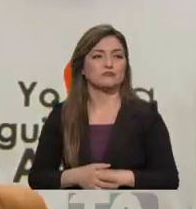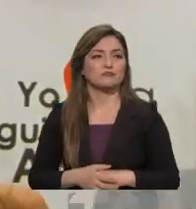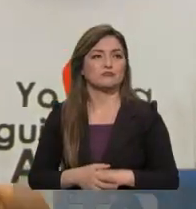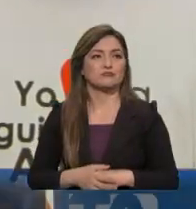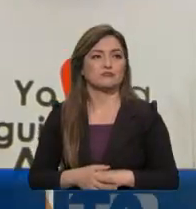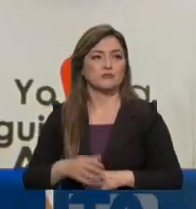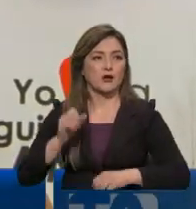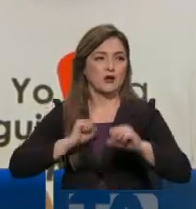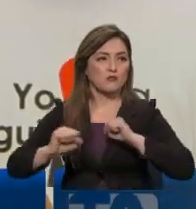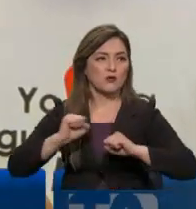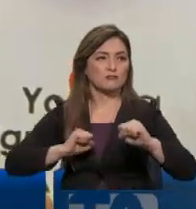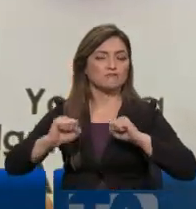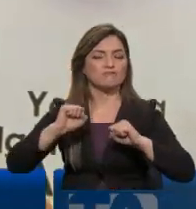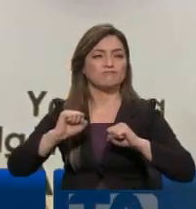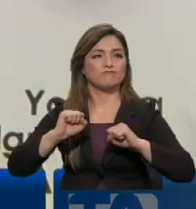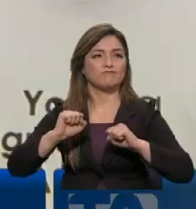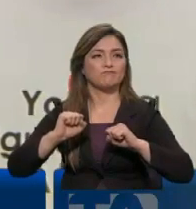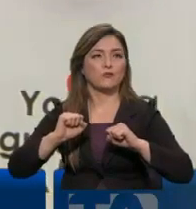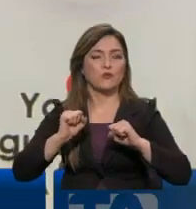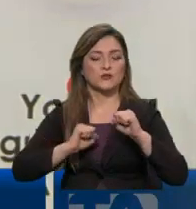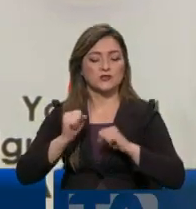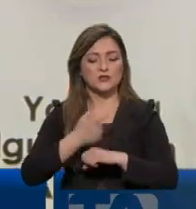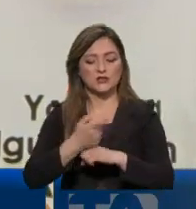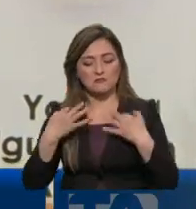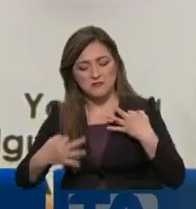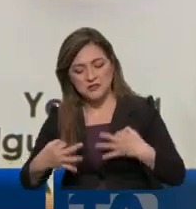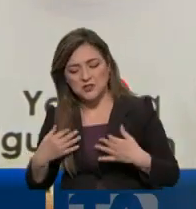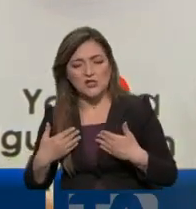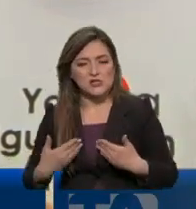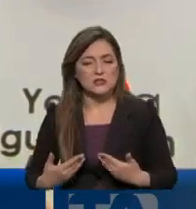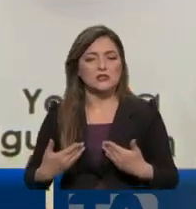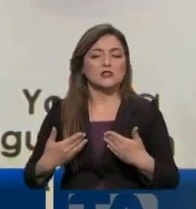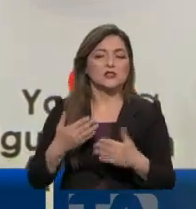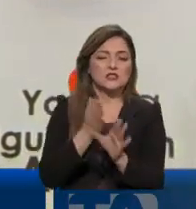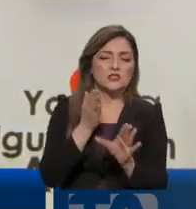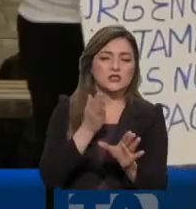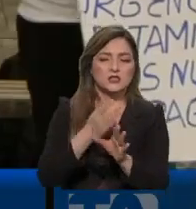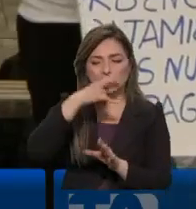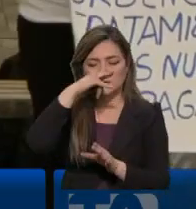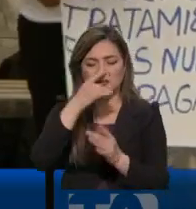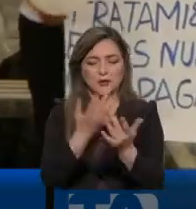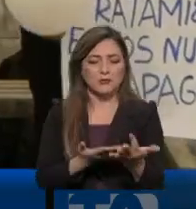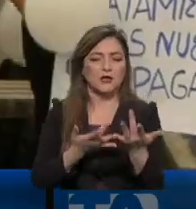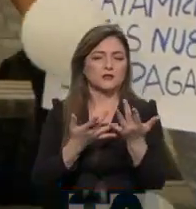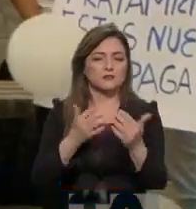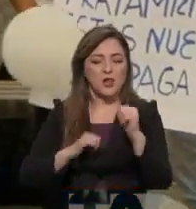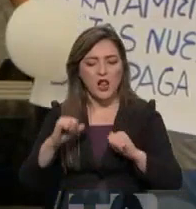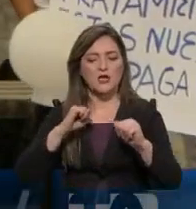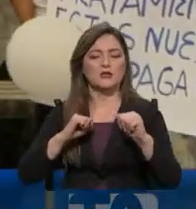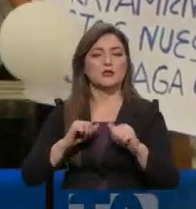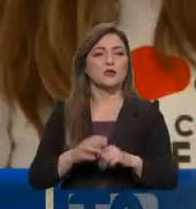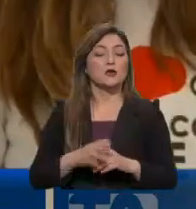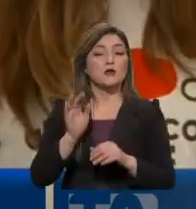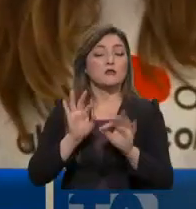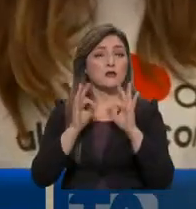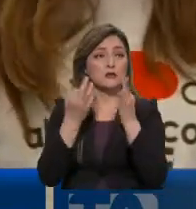diario, desgaste físico, psicológico que sufrimos nosotros las familias y más aún los niños que estamos en espera. Los familiares de los 23